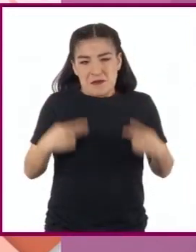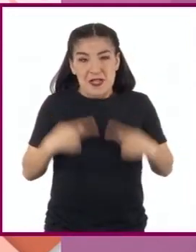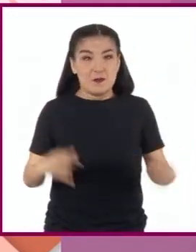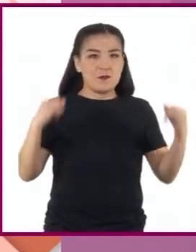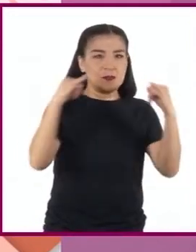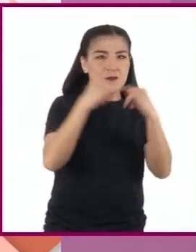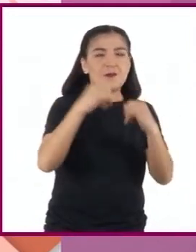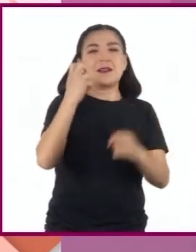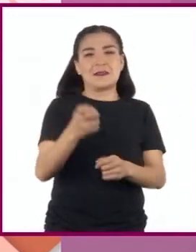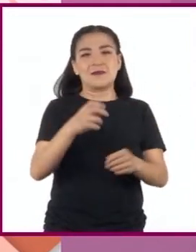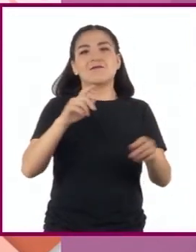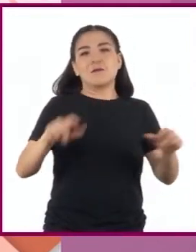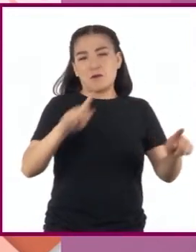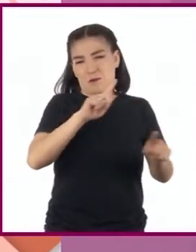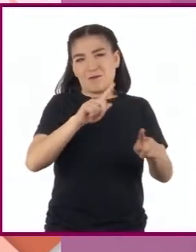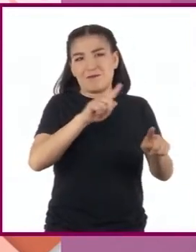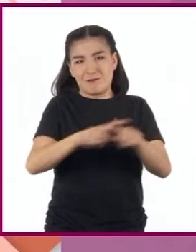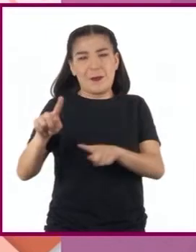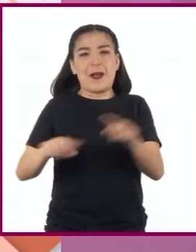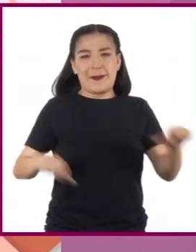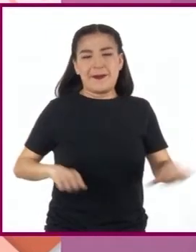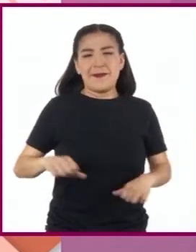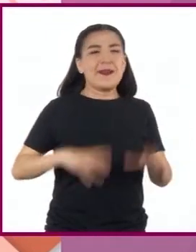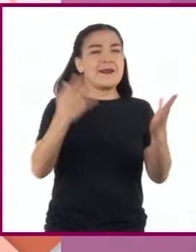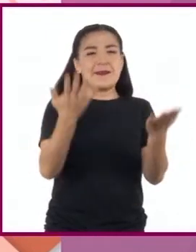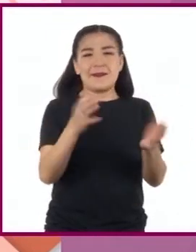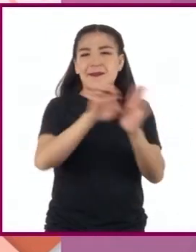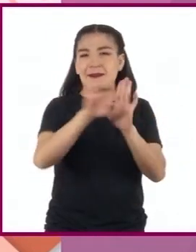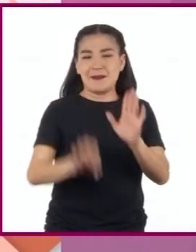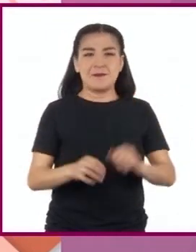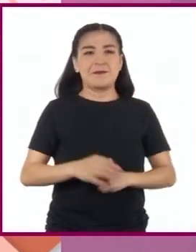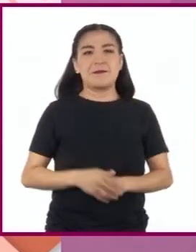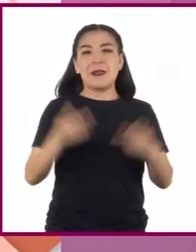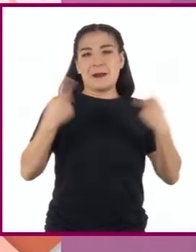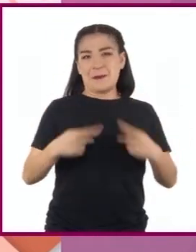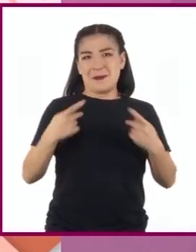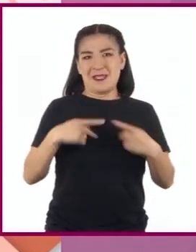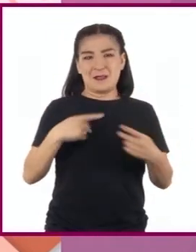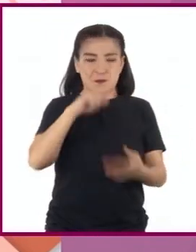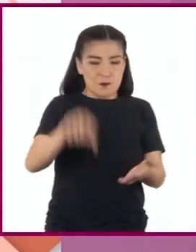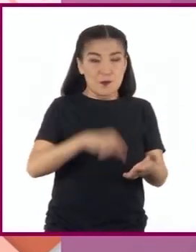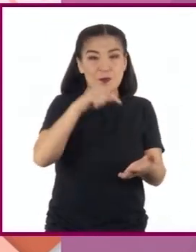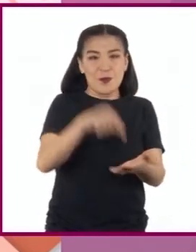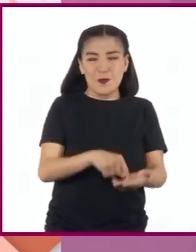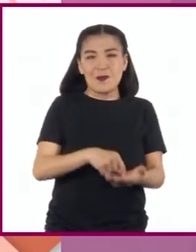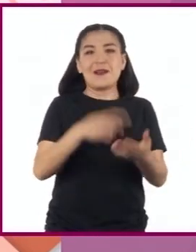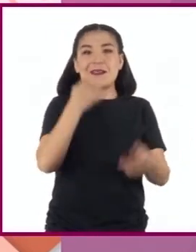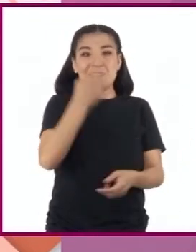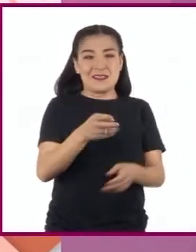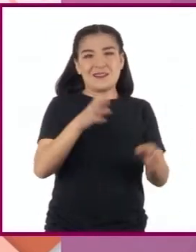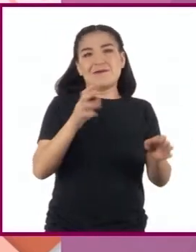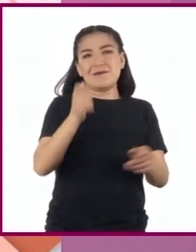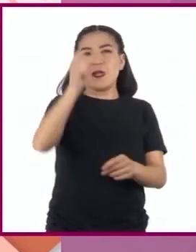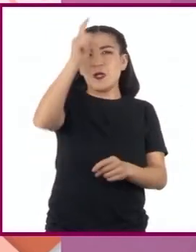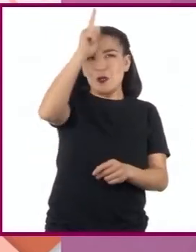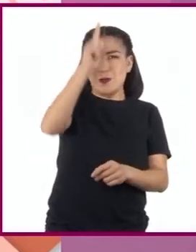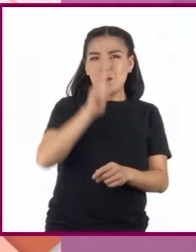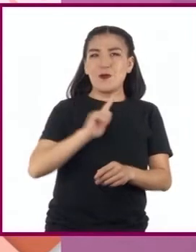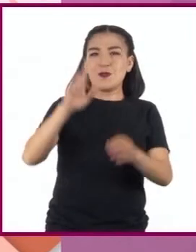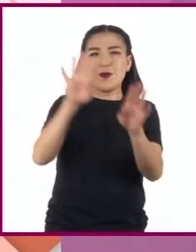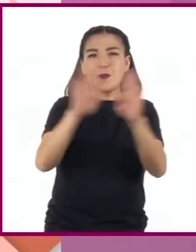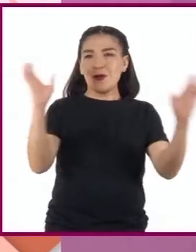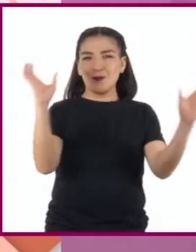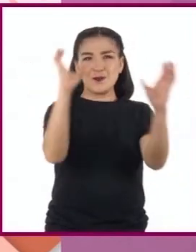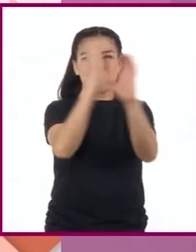los hechos. Por ejemplo, las personas que habitan en las zonas donde se apreció el eclipse solar